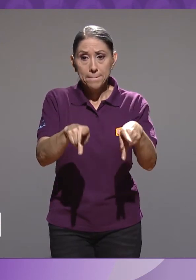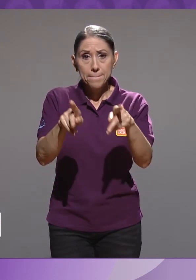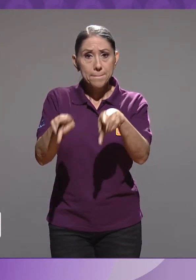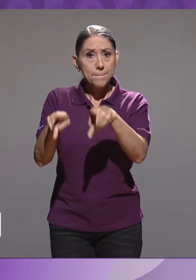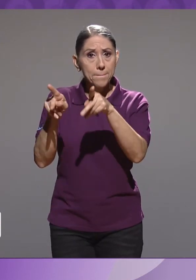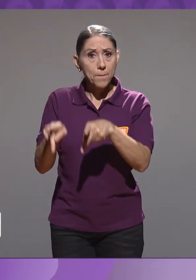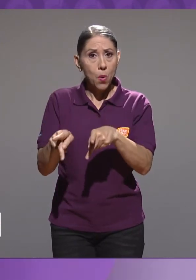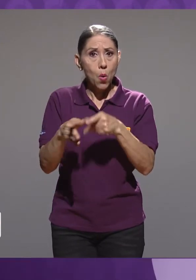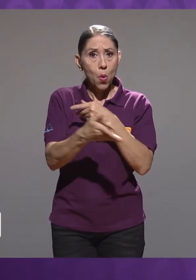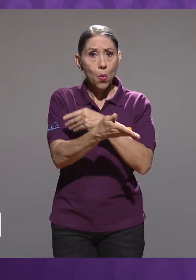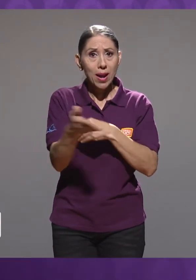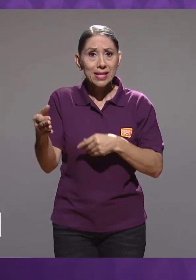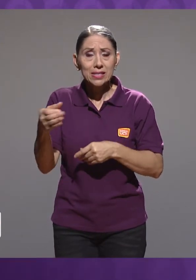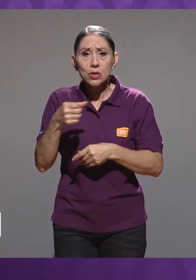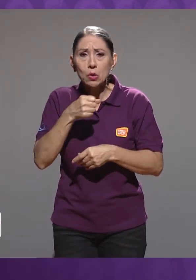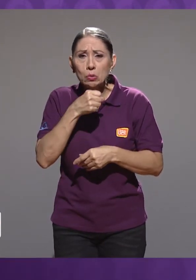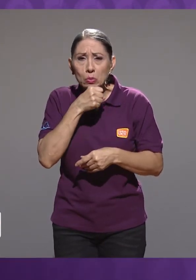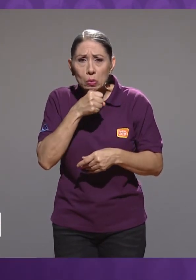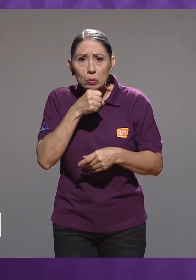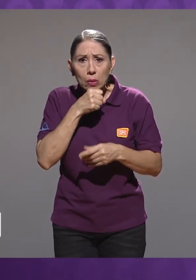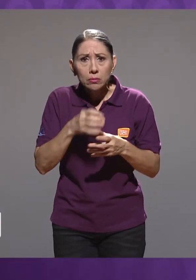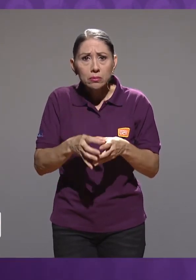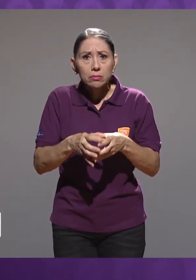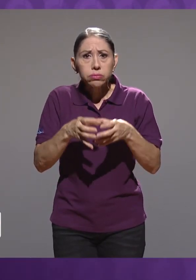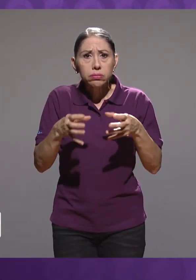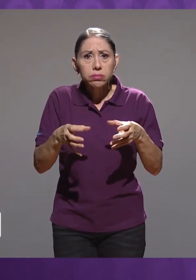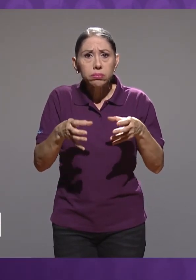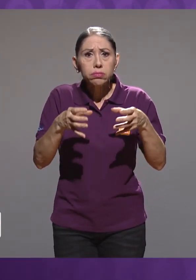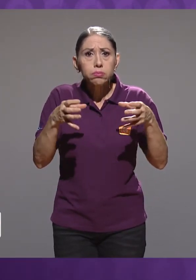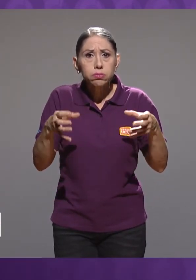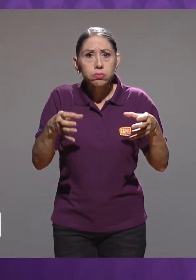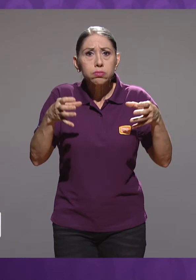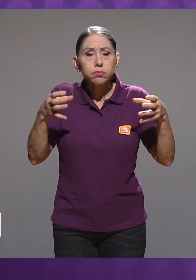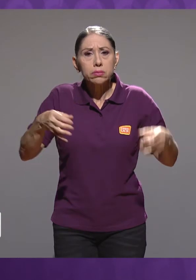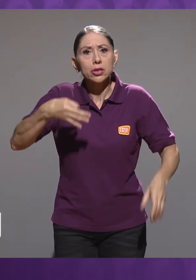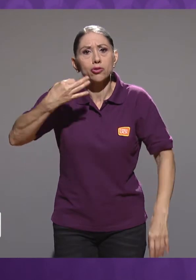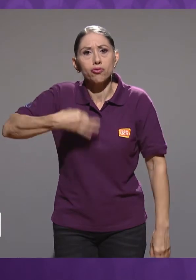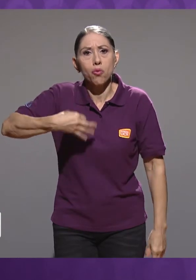población crece exponencialmente día a día,